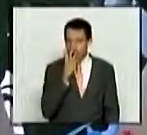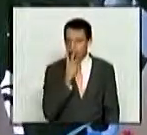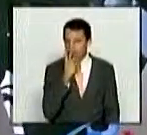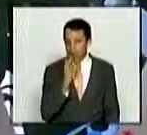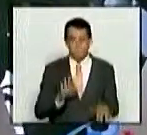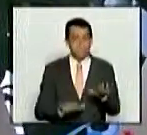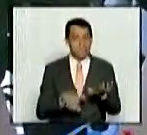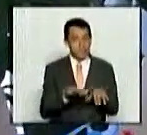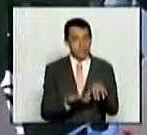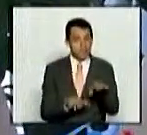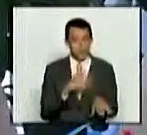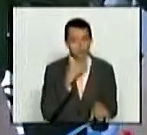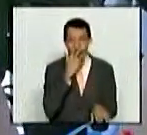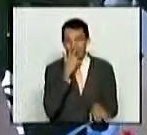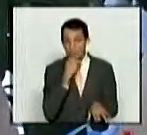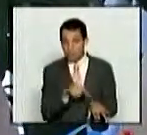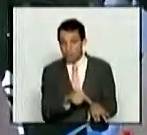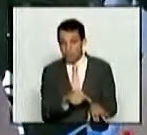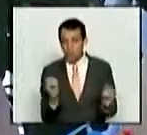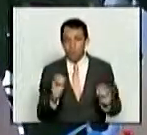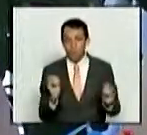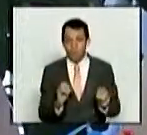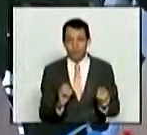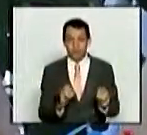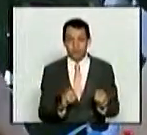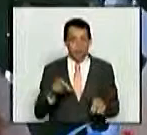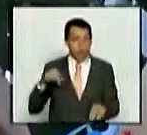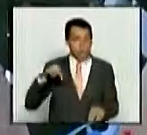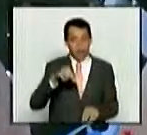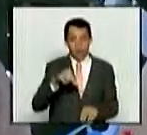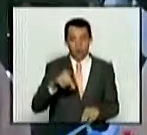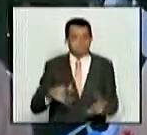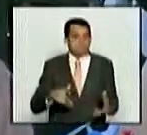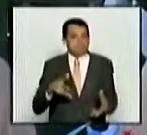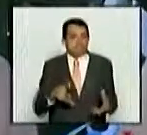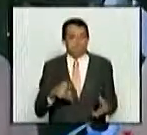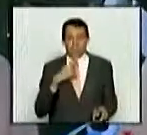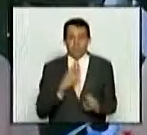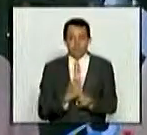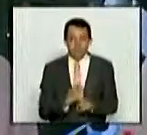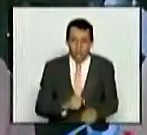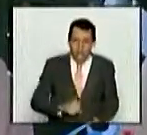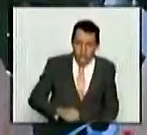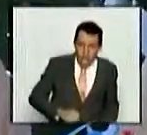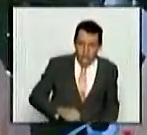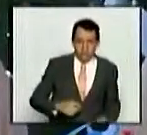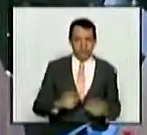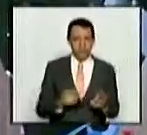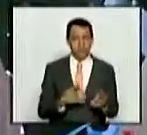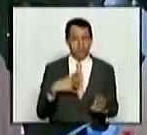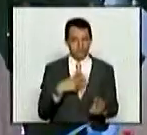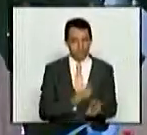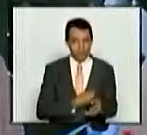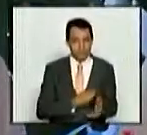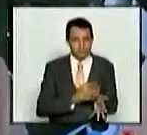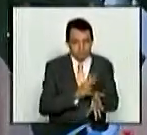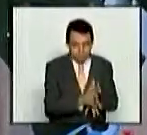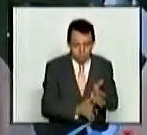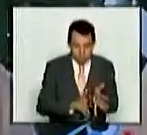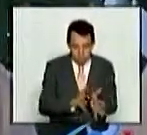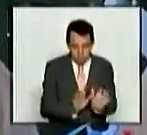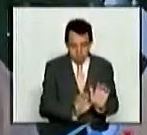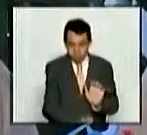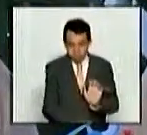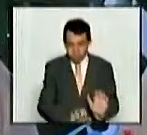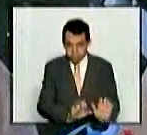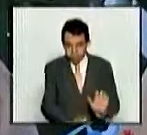en algunos casos mucho más severos, pérdida de la marcha. Entonces lo que hacemos es, con quiropraxia, descontracturar primero,